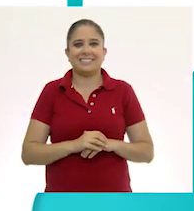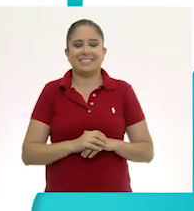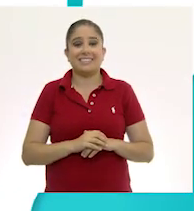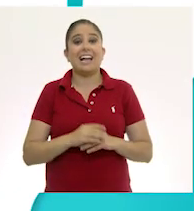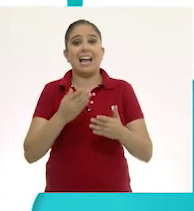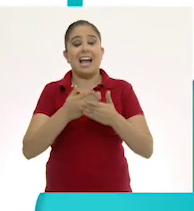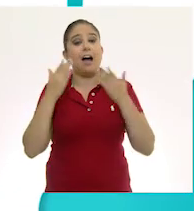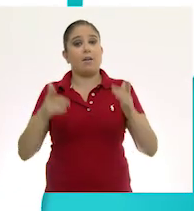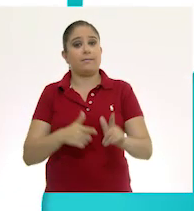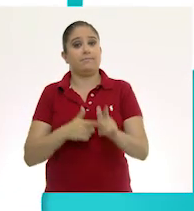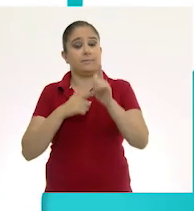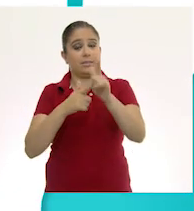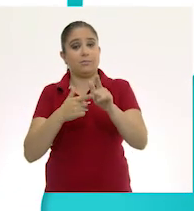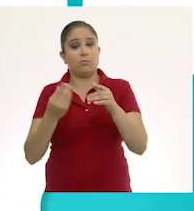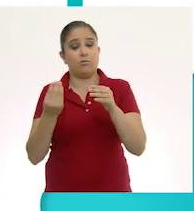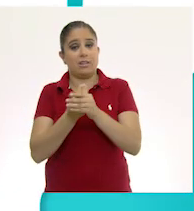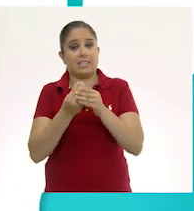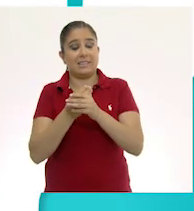Ahora continuamos con